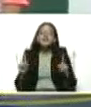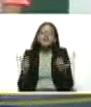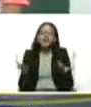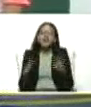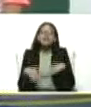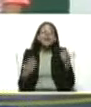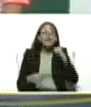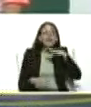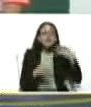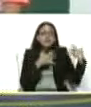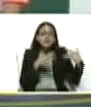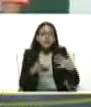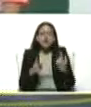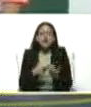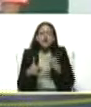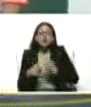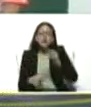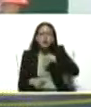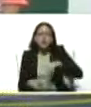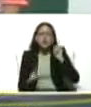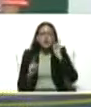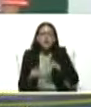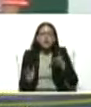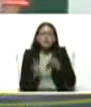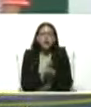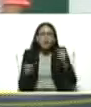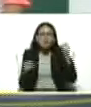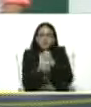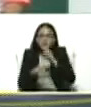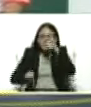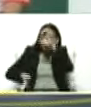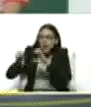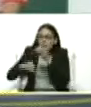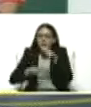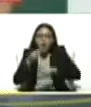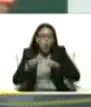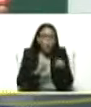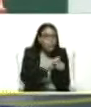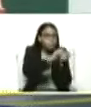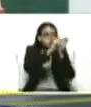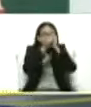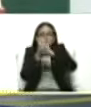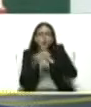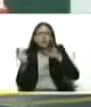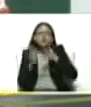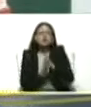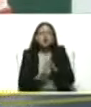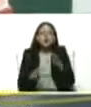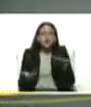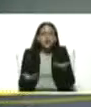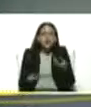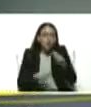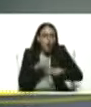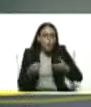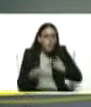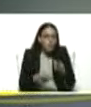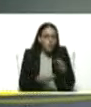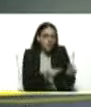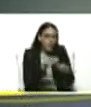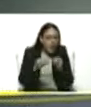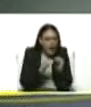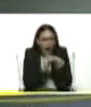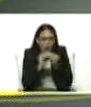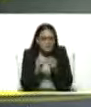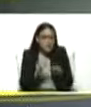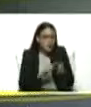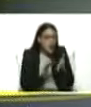que hoy hemos, por supuesto, encontrado en el país. Por ello, presidente, uno de los desafíos es garantizar la producción en términos de soberanía y buenas prácticas ante